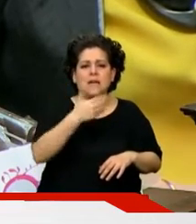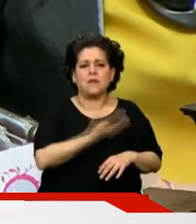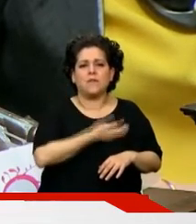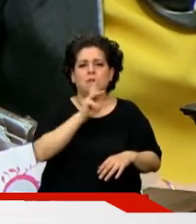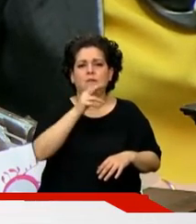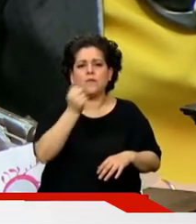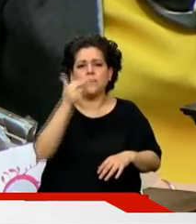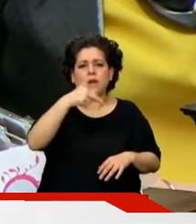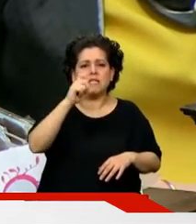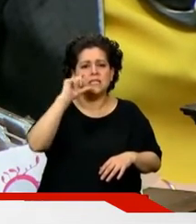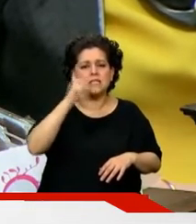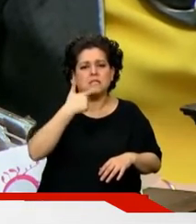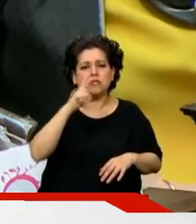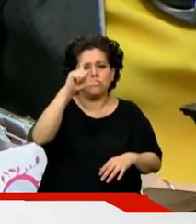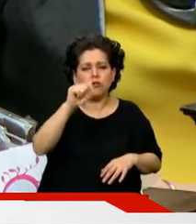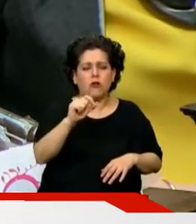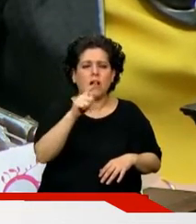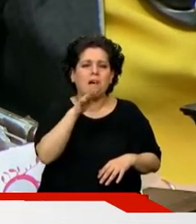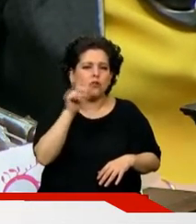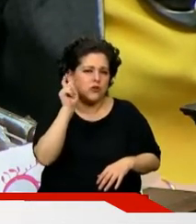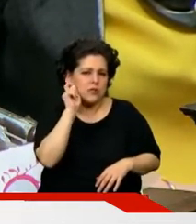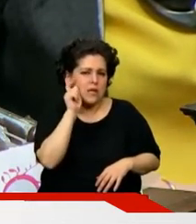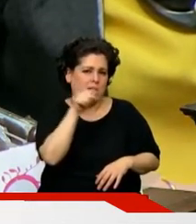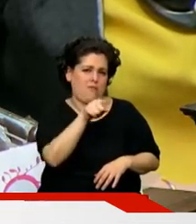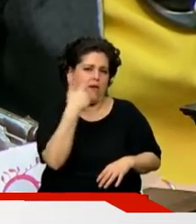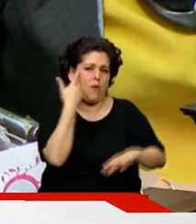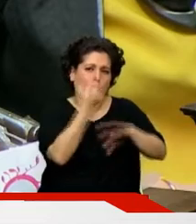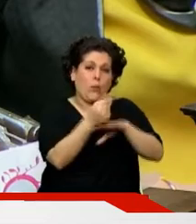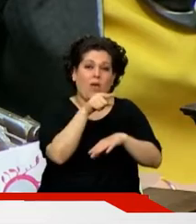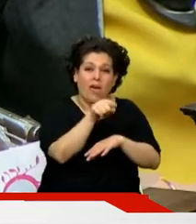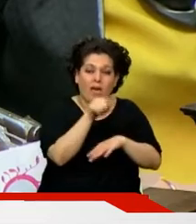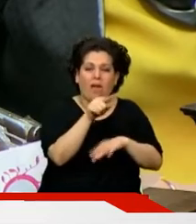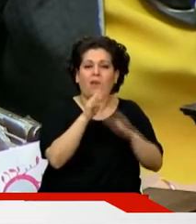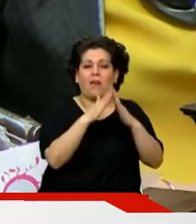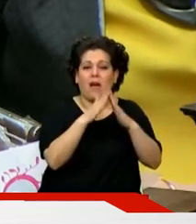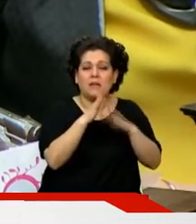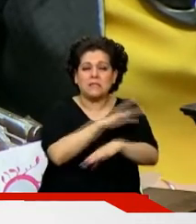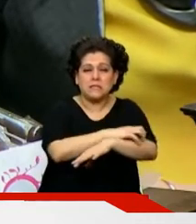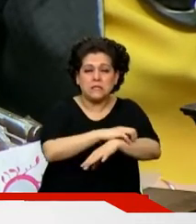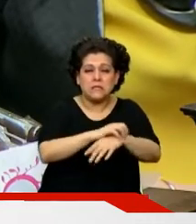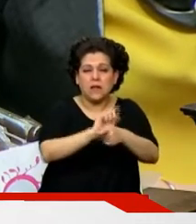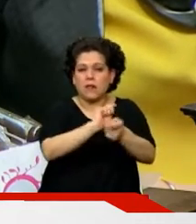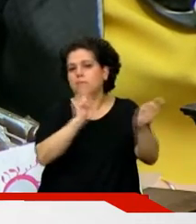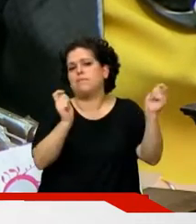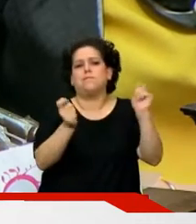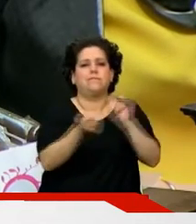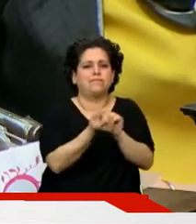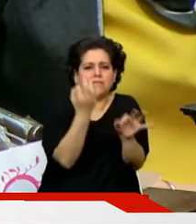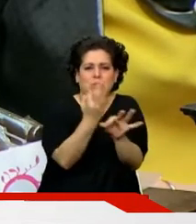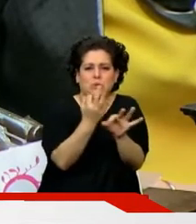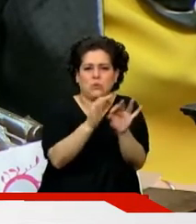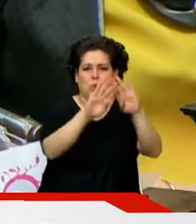va a comenzar a consensuar en días más. Hoy estaba reunido este sector con la vicepresidenta,